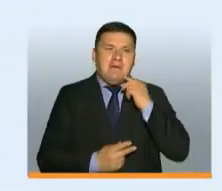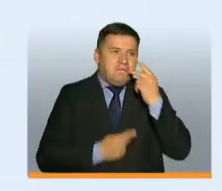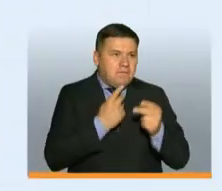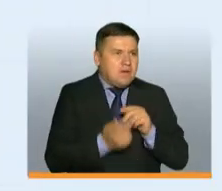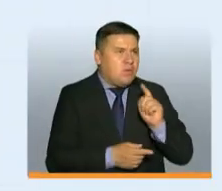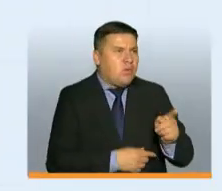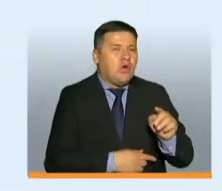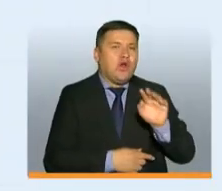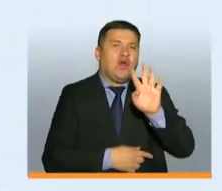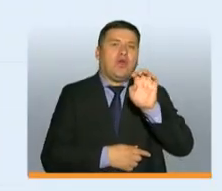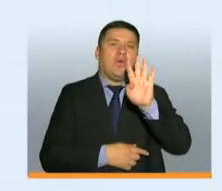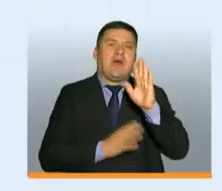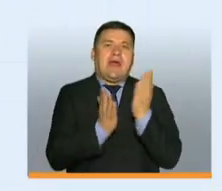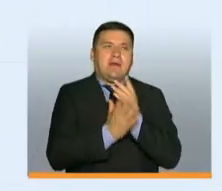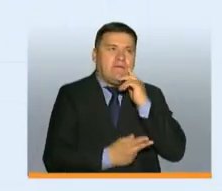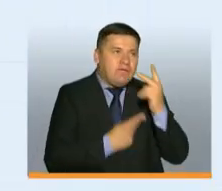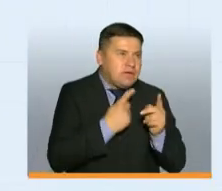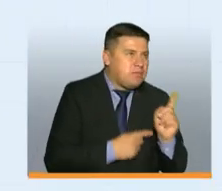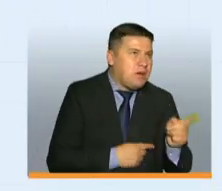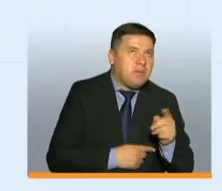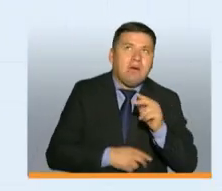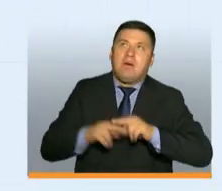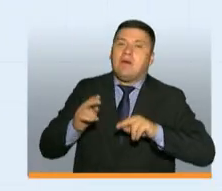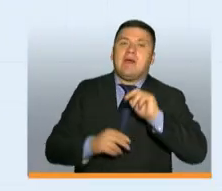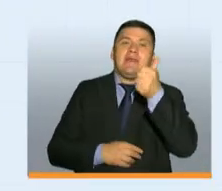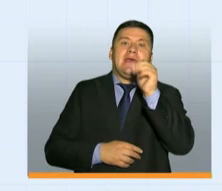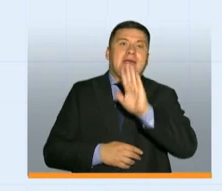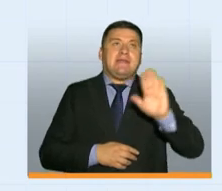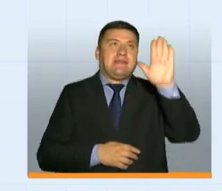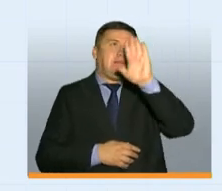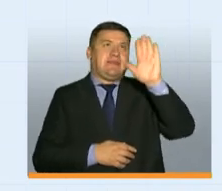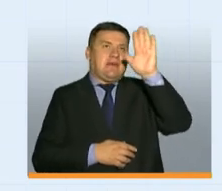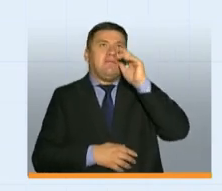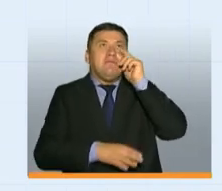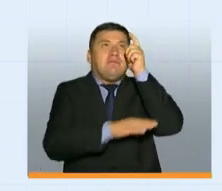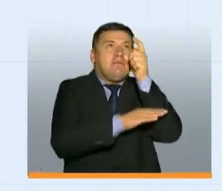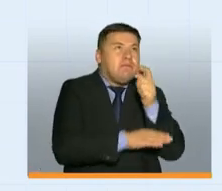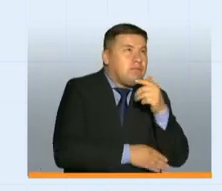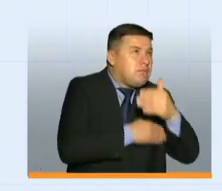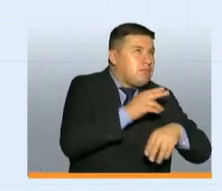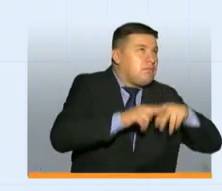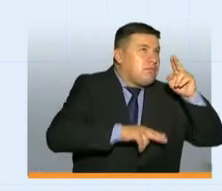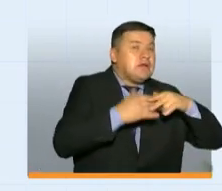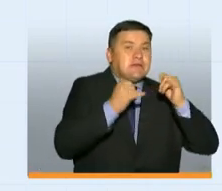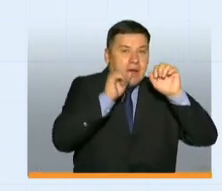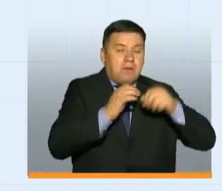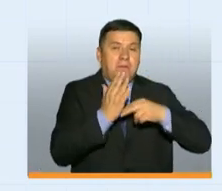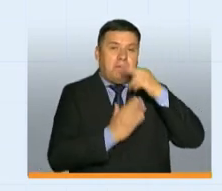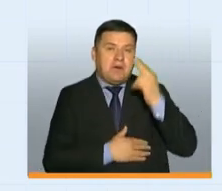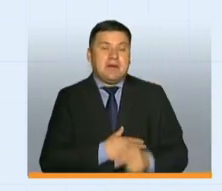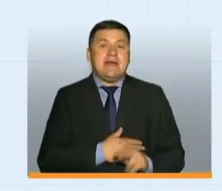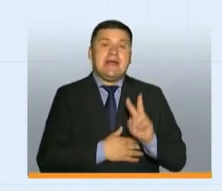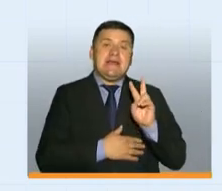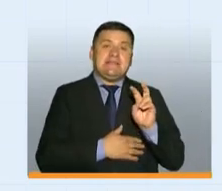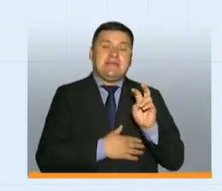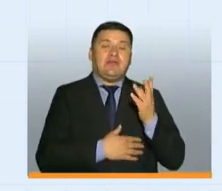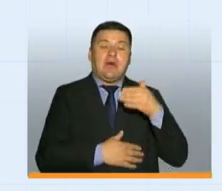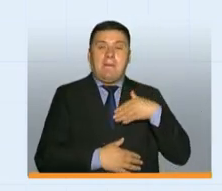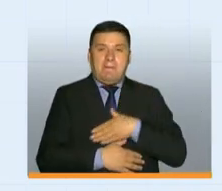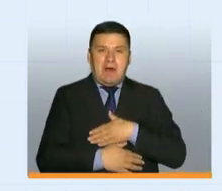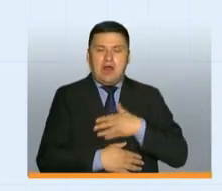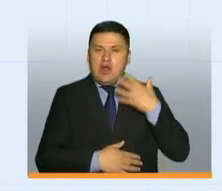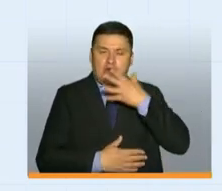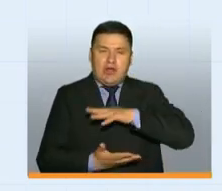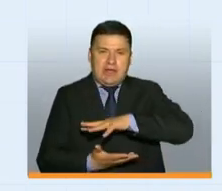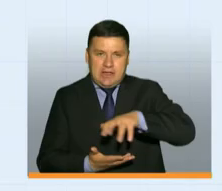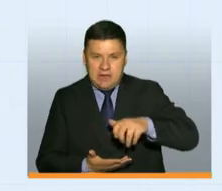visitado 94 instituciones educativas en 10 departamentos con el fin de verificar el avance de los proyectos. 7 obras ubicadas en Bolívar, Norte